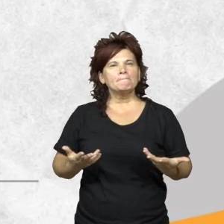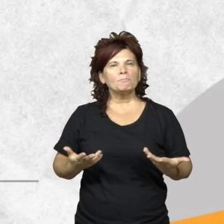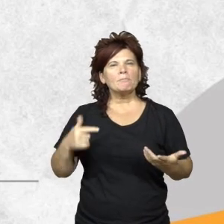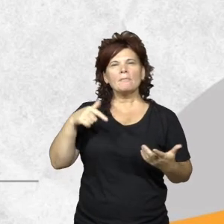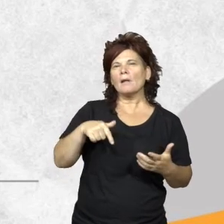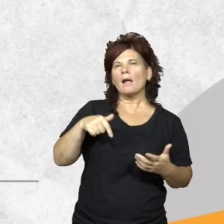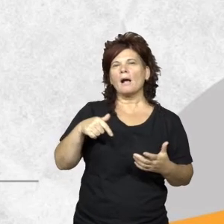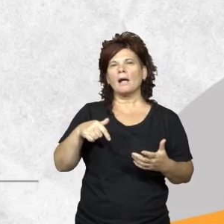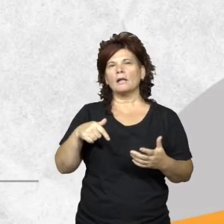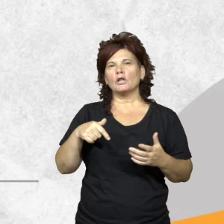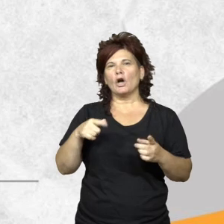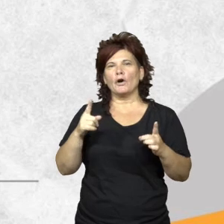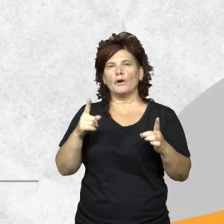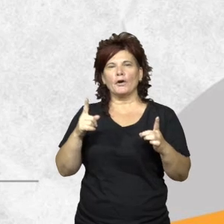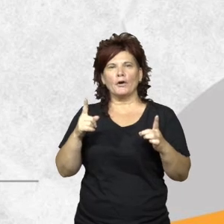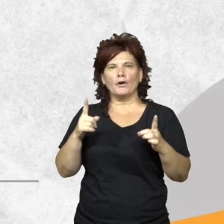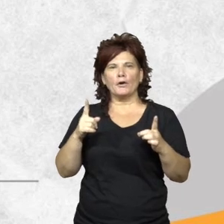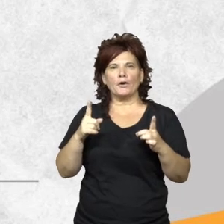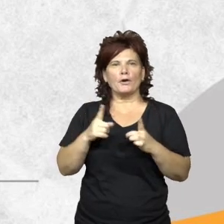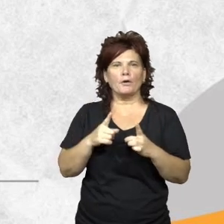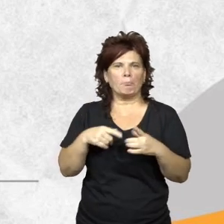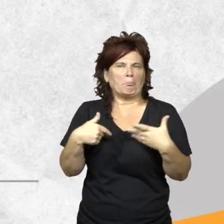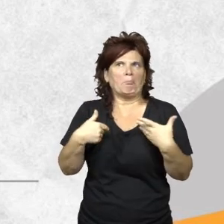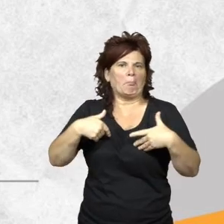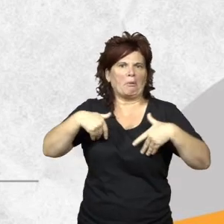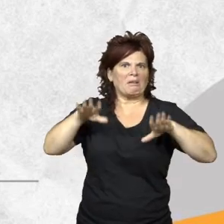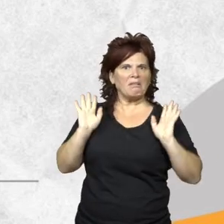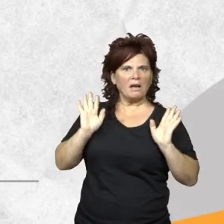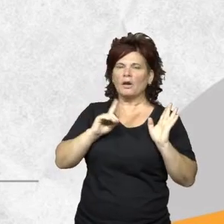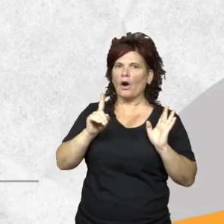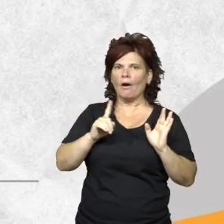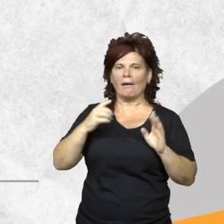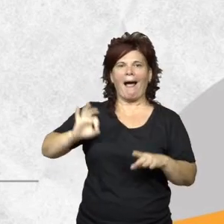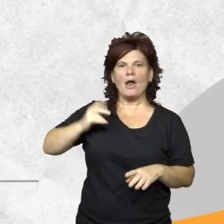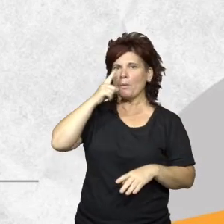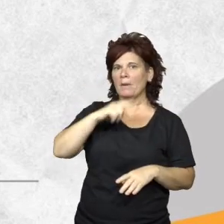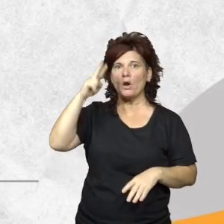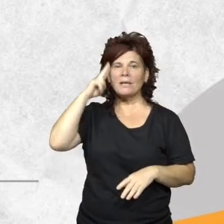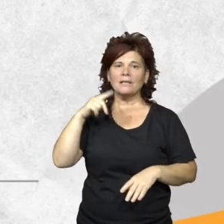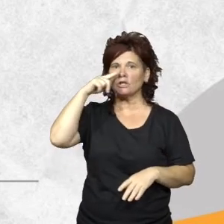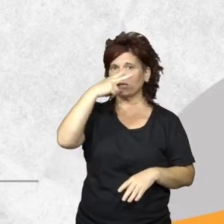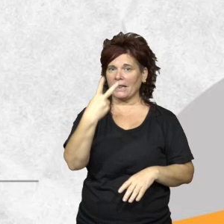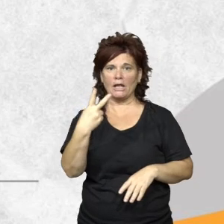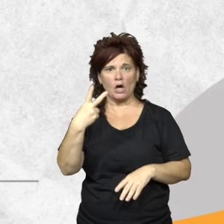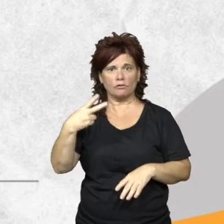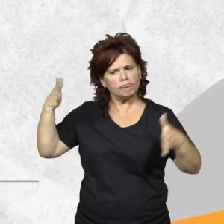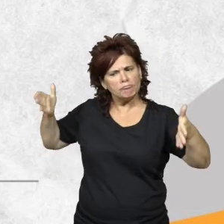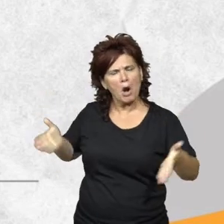Esto no ha sido fortuito, esto ha sido porque desde el año 1972 se promovió,